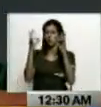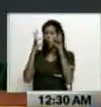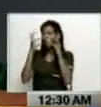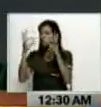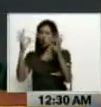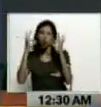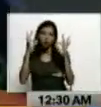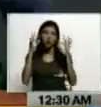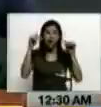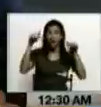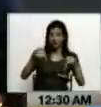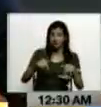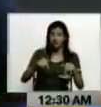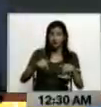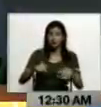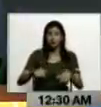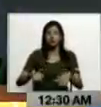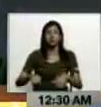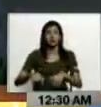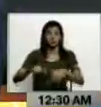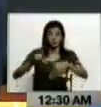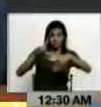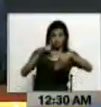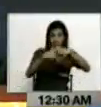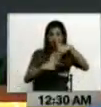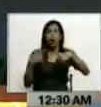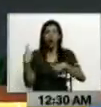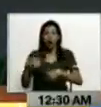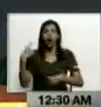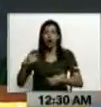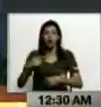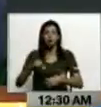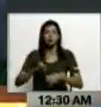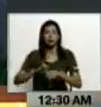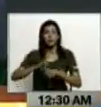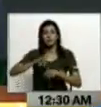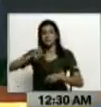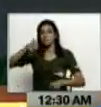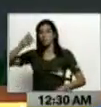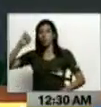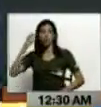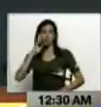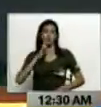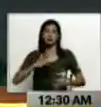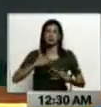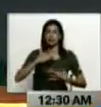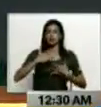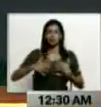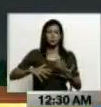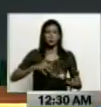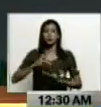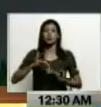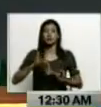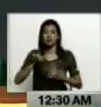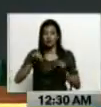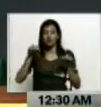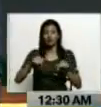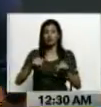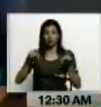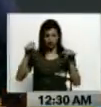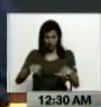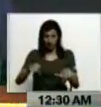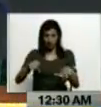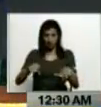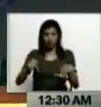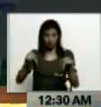alerta alerta que camina la espada de Bolívar por América Latina